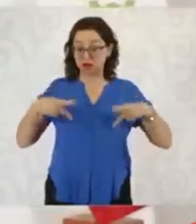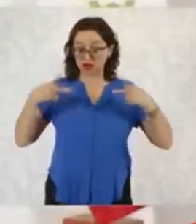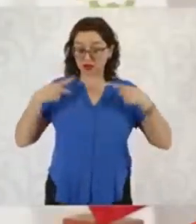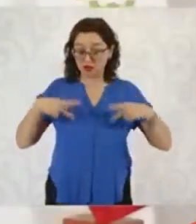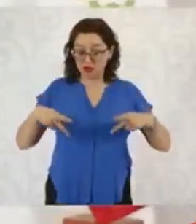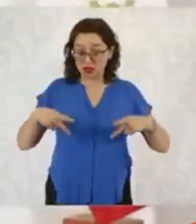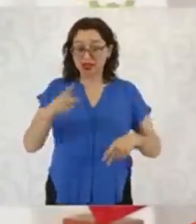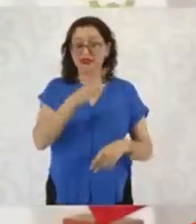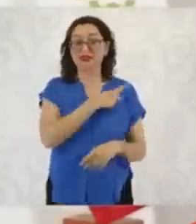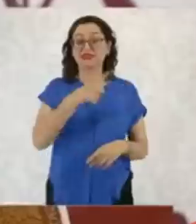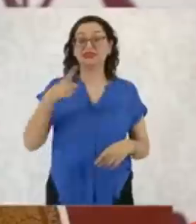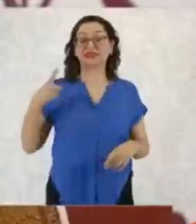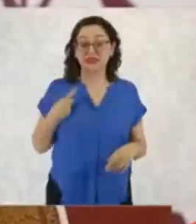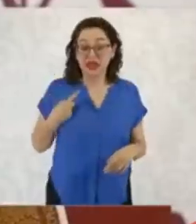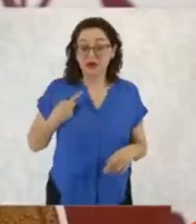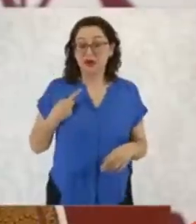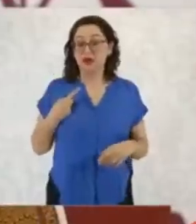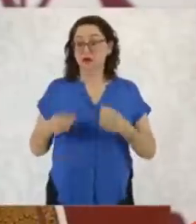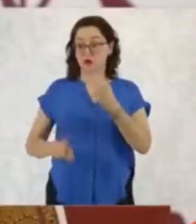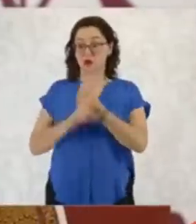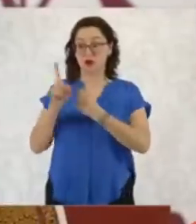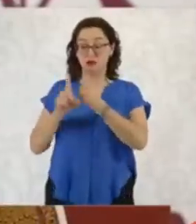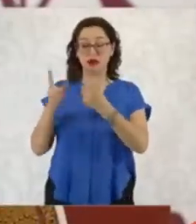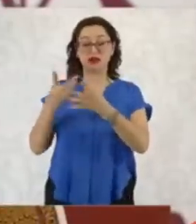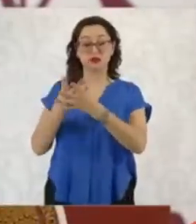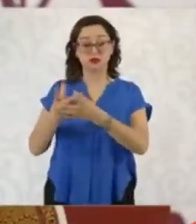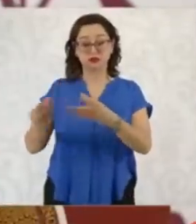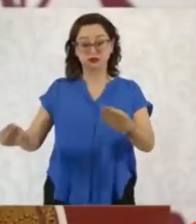para resolver un gran problema.